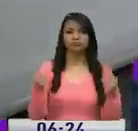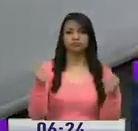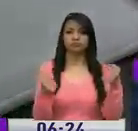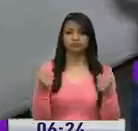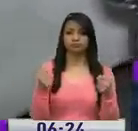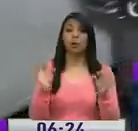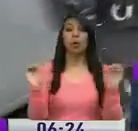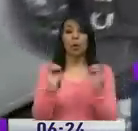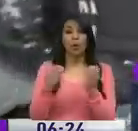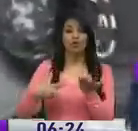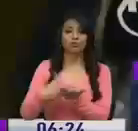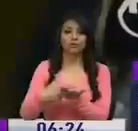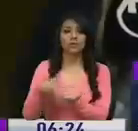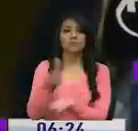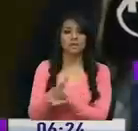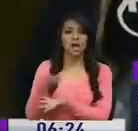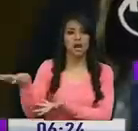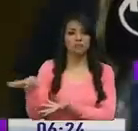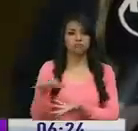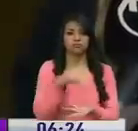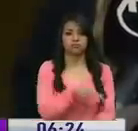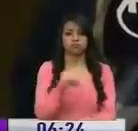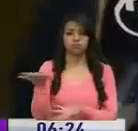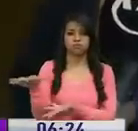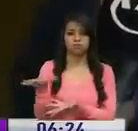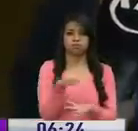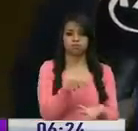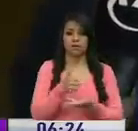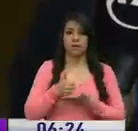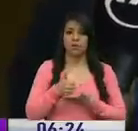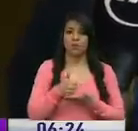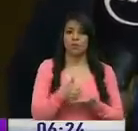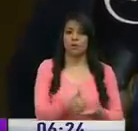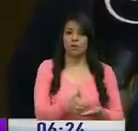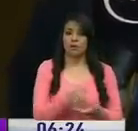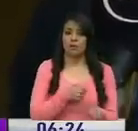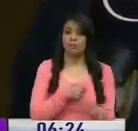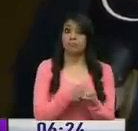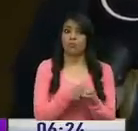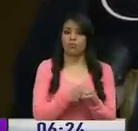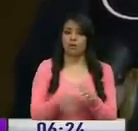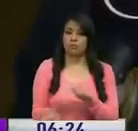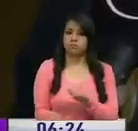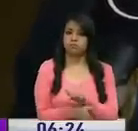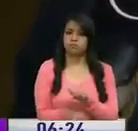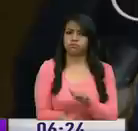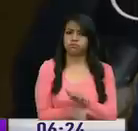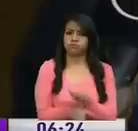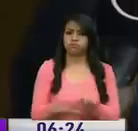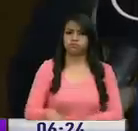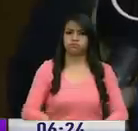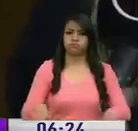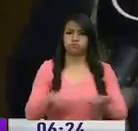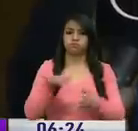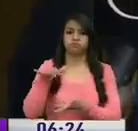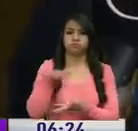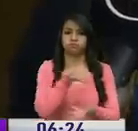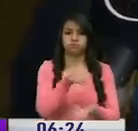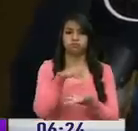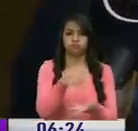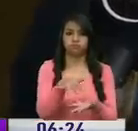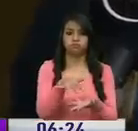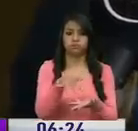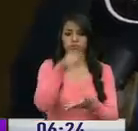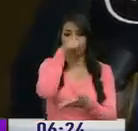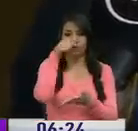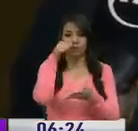terminal portuaria son los que estarían ayudando y colaborando para eh contaminar la droga a través del puerto